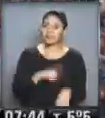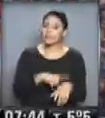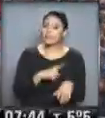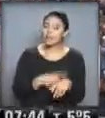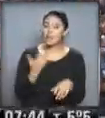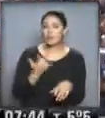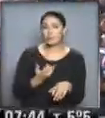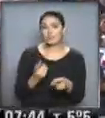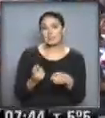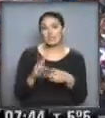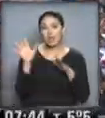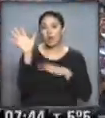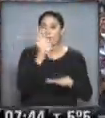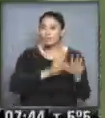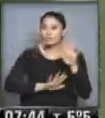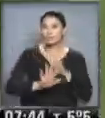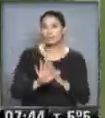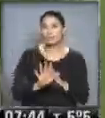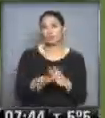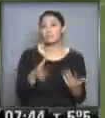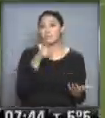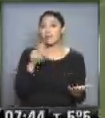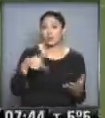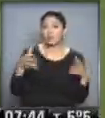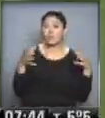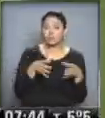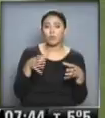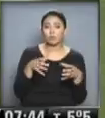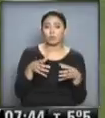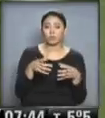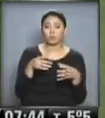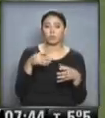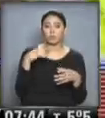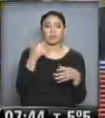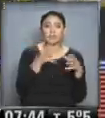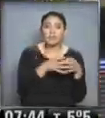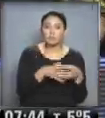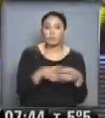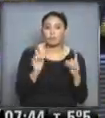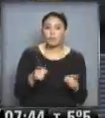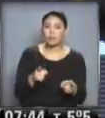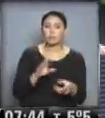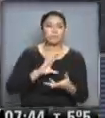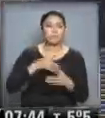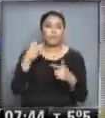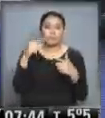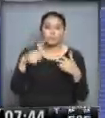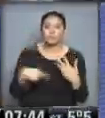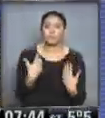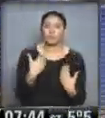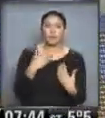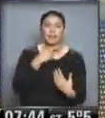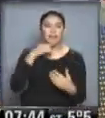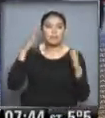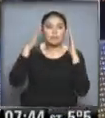tiempo, se necesita organización. Me parece que el club está dispuesto a en todo sentido